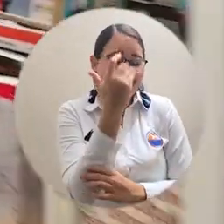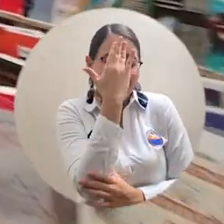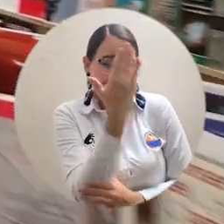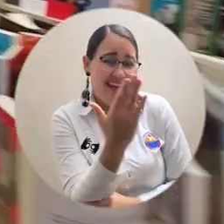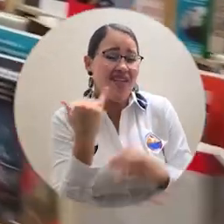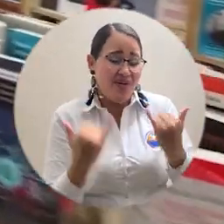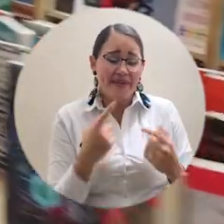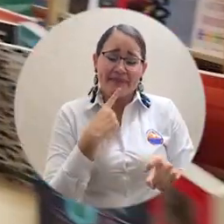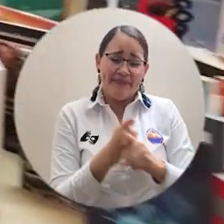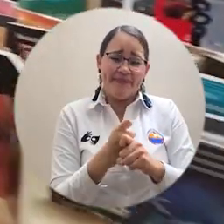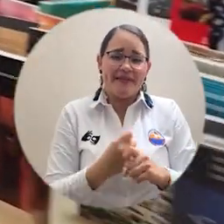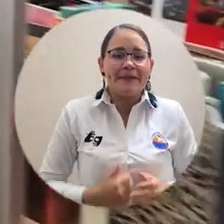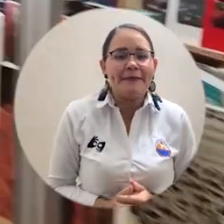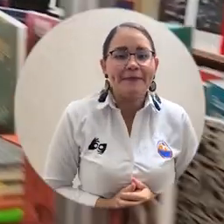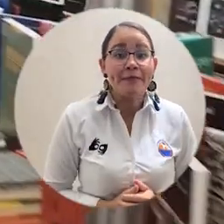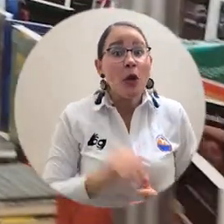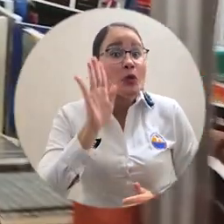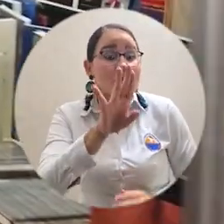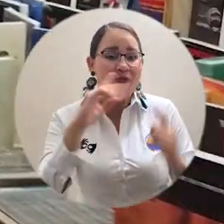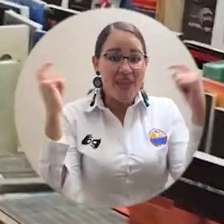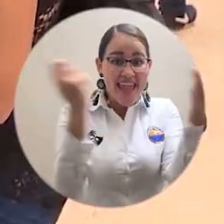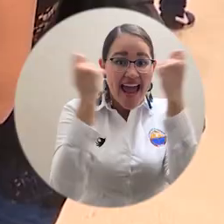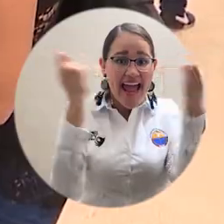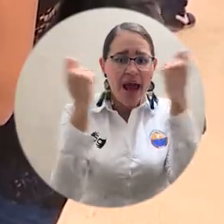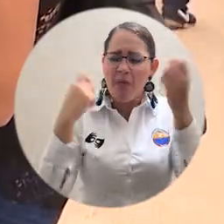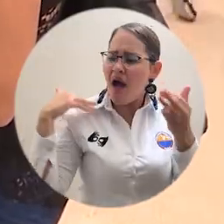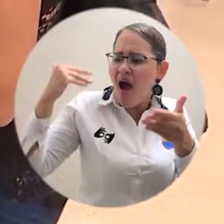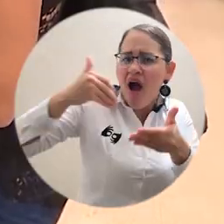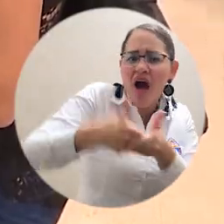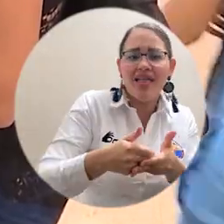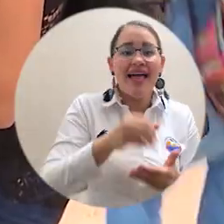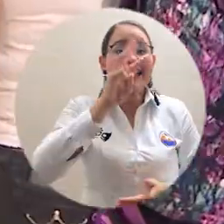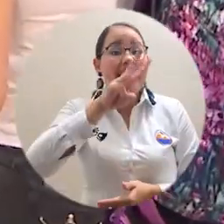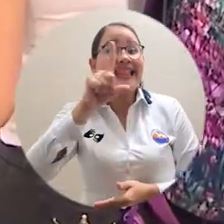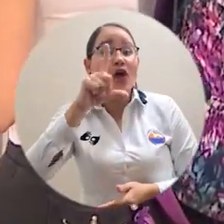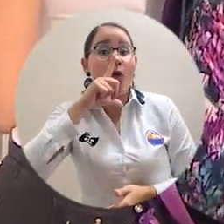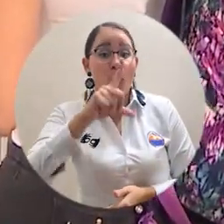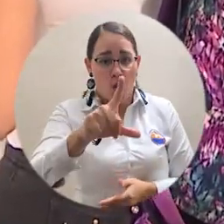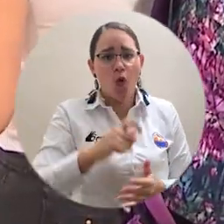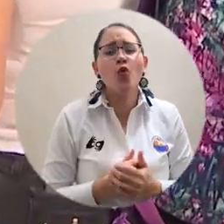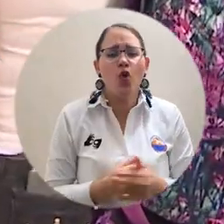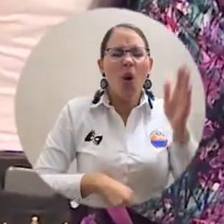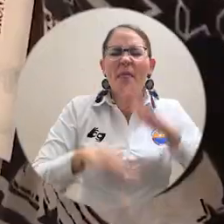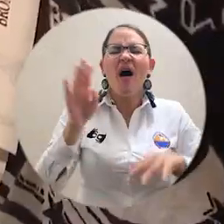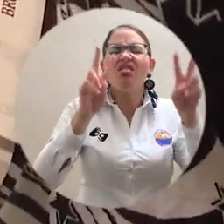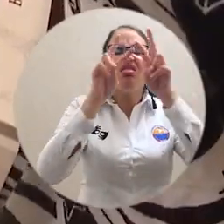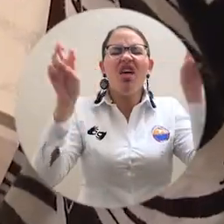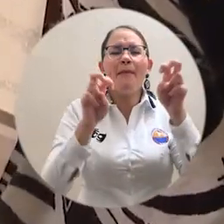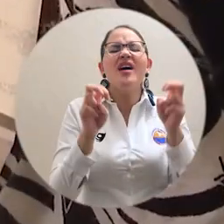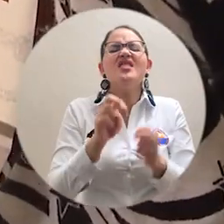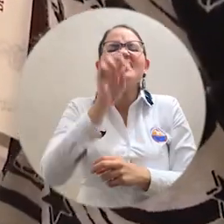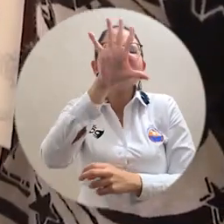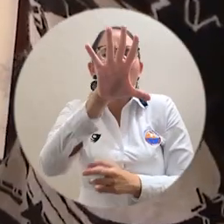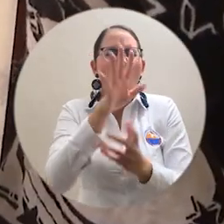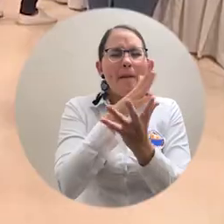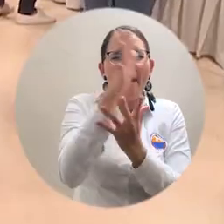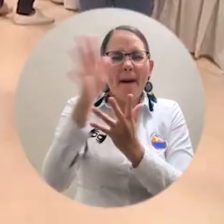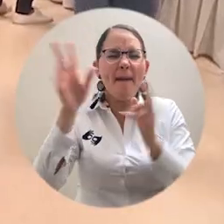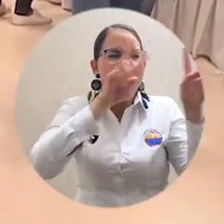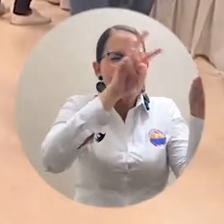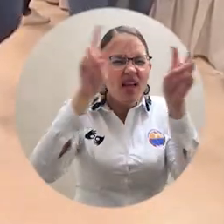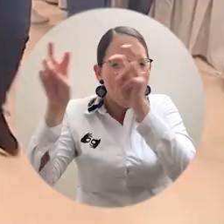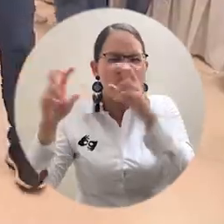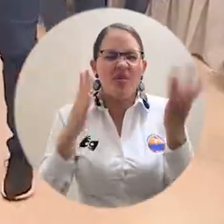crisis económica en la que en estos momentos se encuentra. Esta campaña se extenderá hasta el 31 de julio y se dividirá en 5 ejes